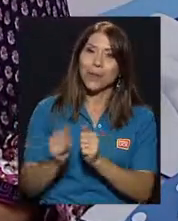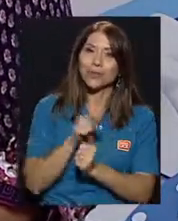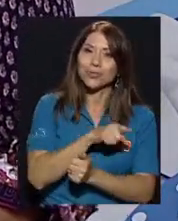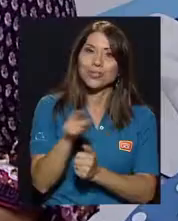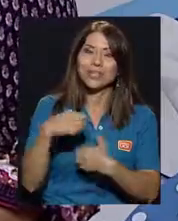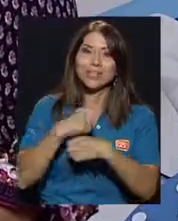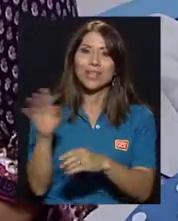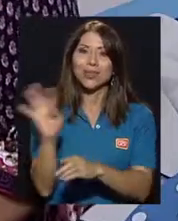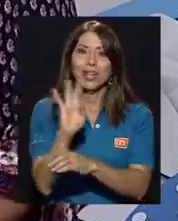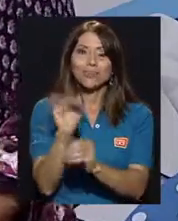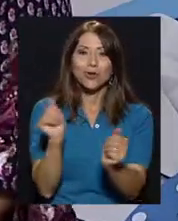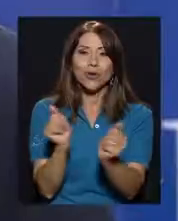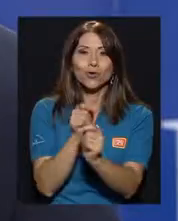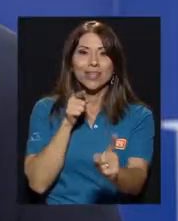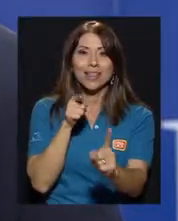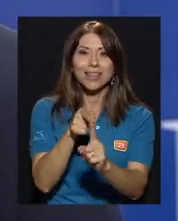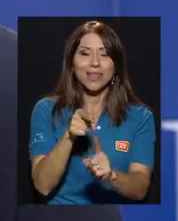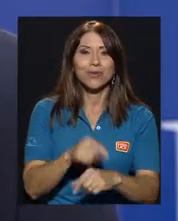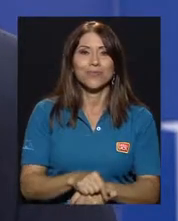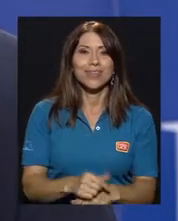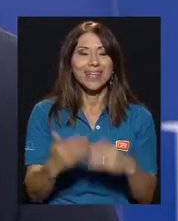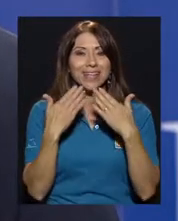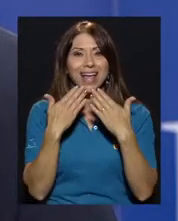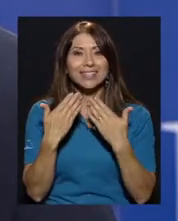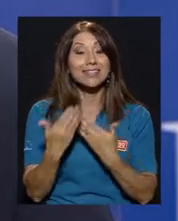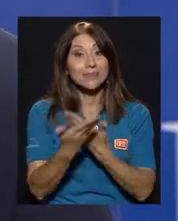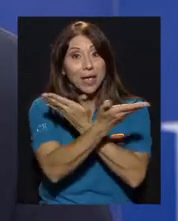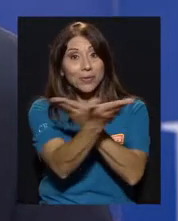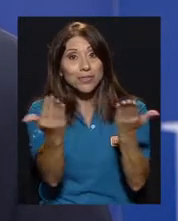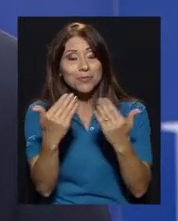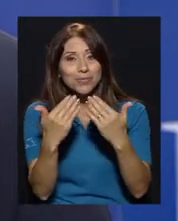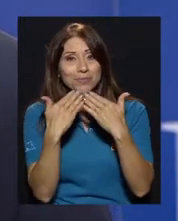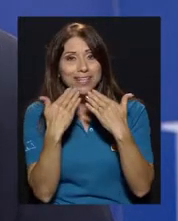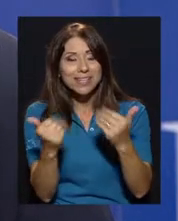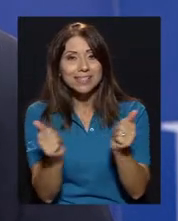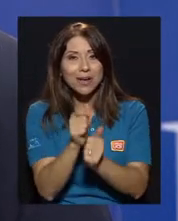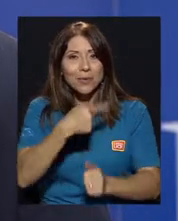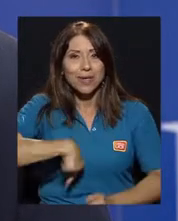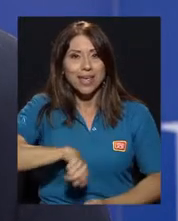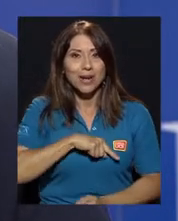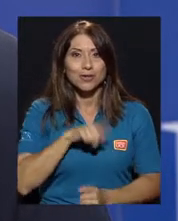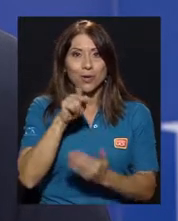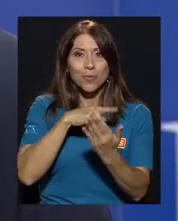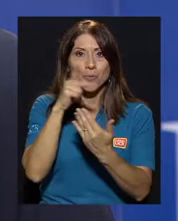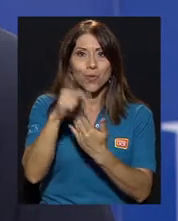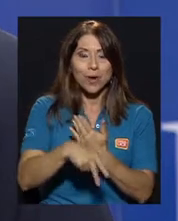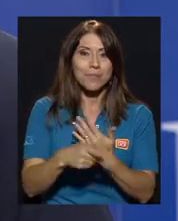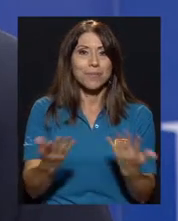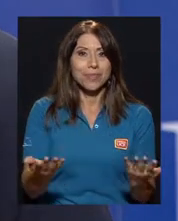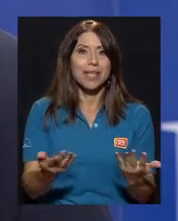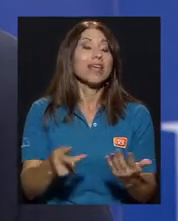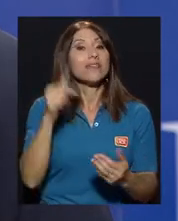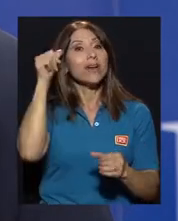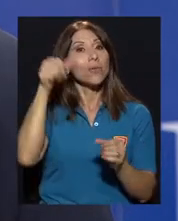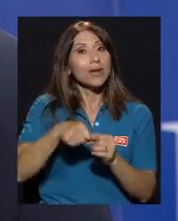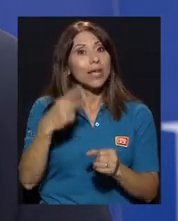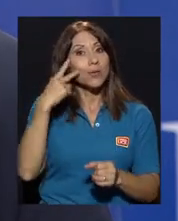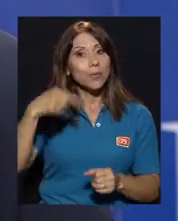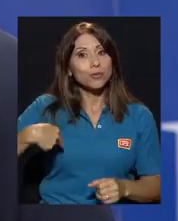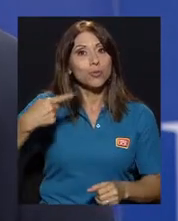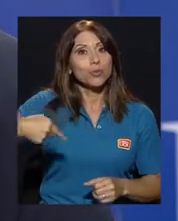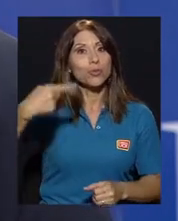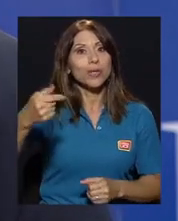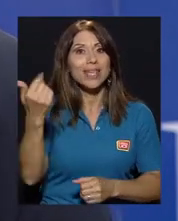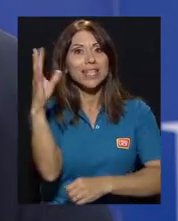sentido muchísimas gracias gracias a ustedes amigos televidentes muchísimas gracias por habernos acompañado en una edición más que nos vemos en